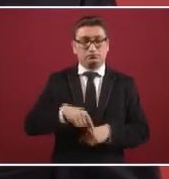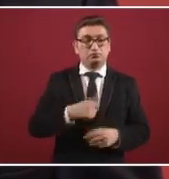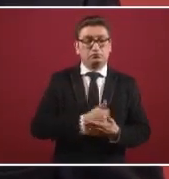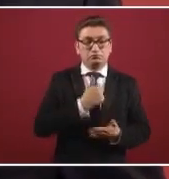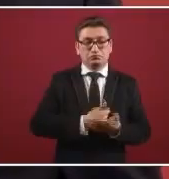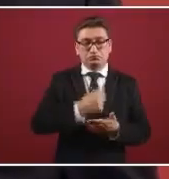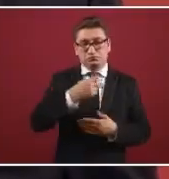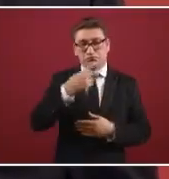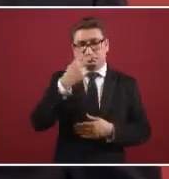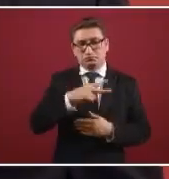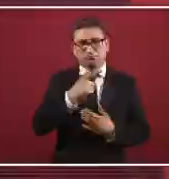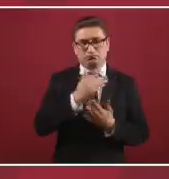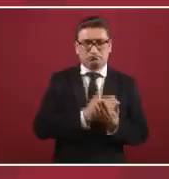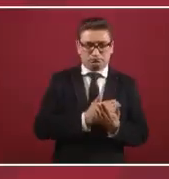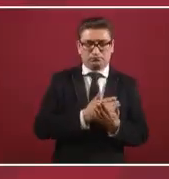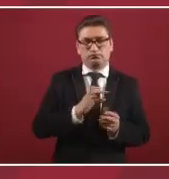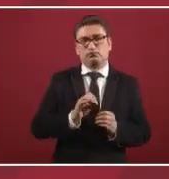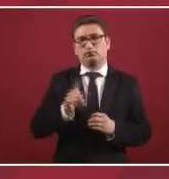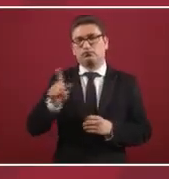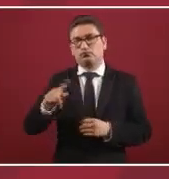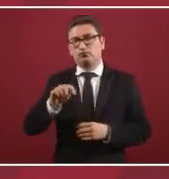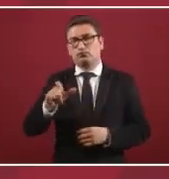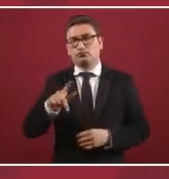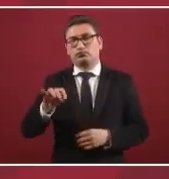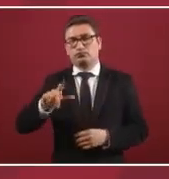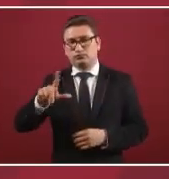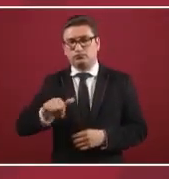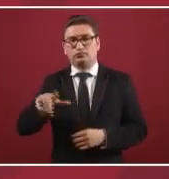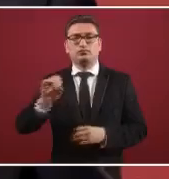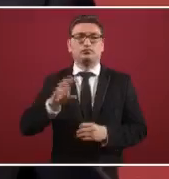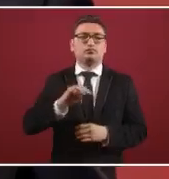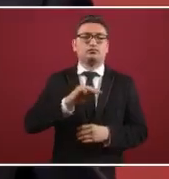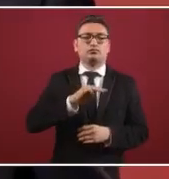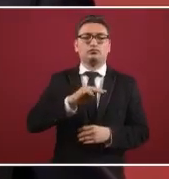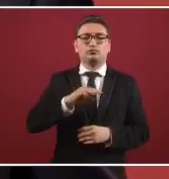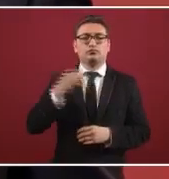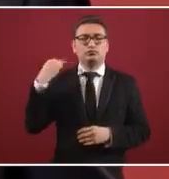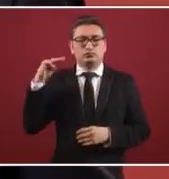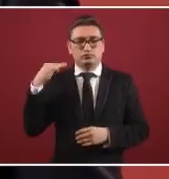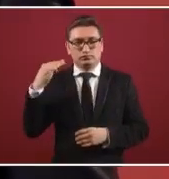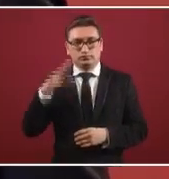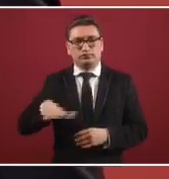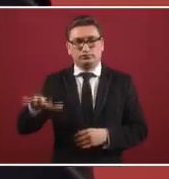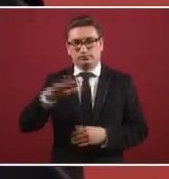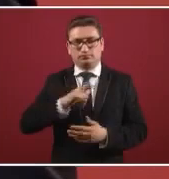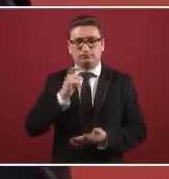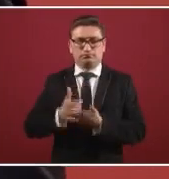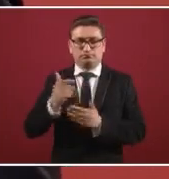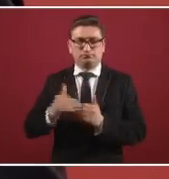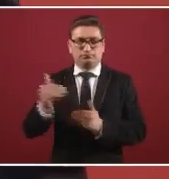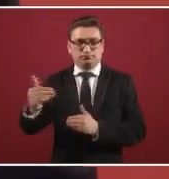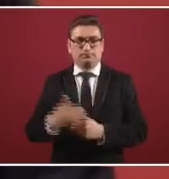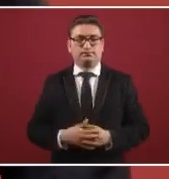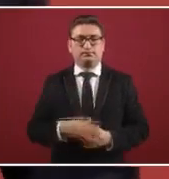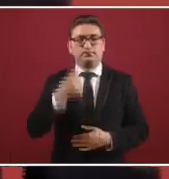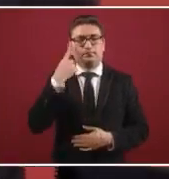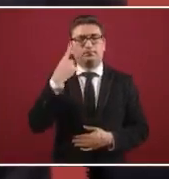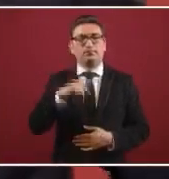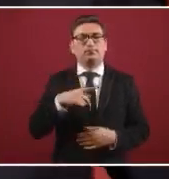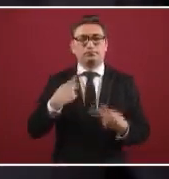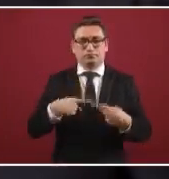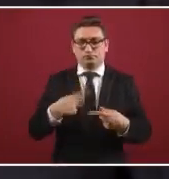o el que esté en Tuxtla o el que esté en Morelia. O sea, para que no nos